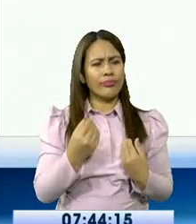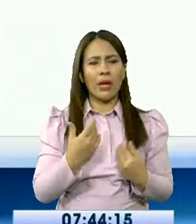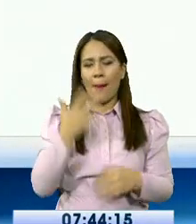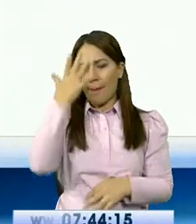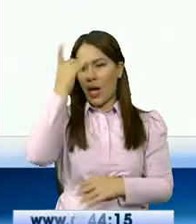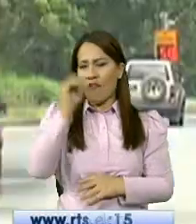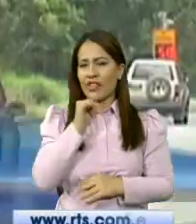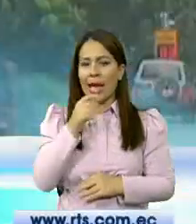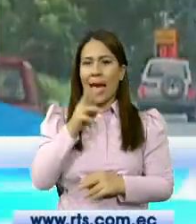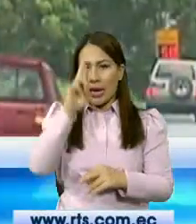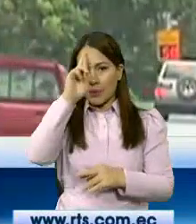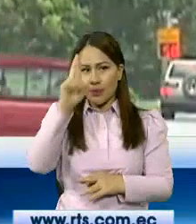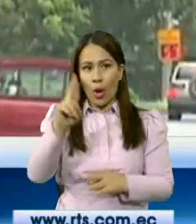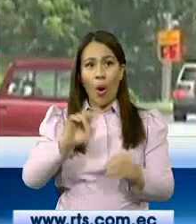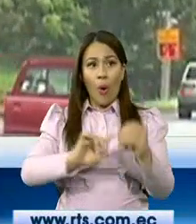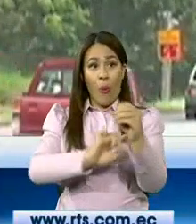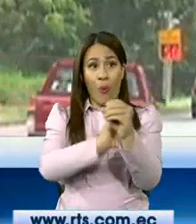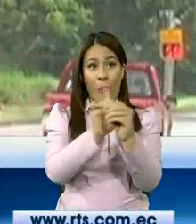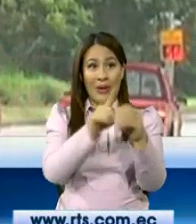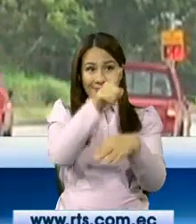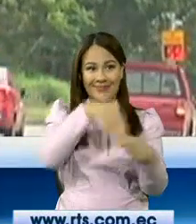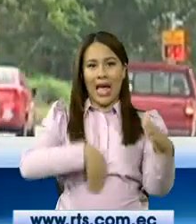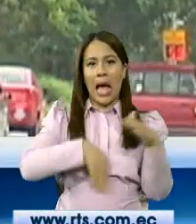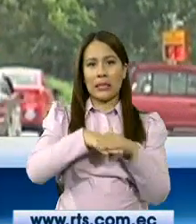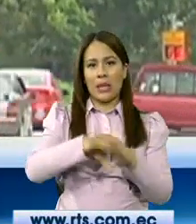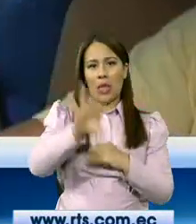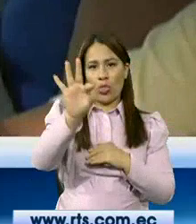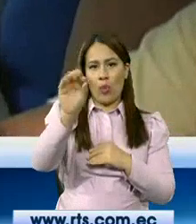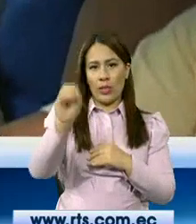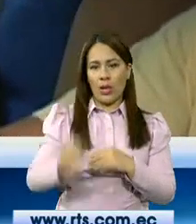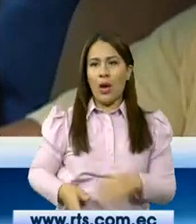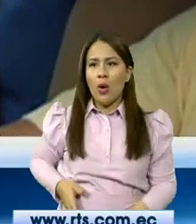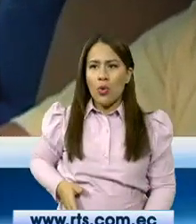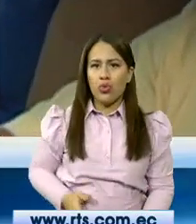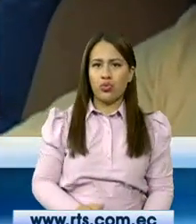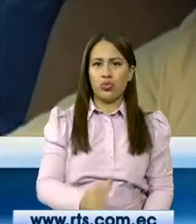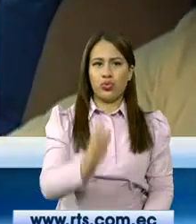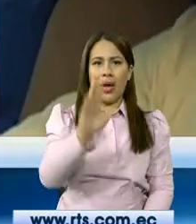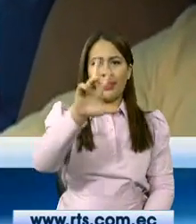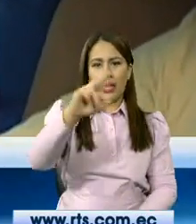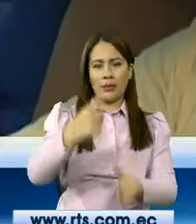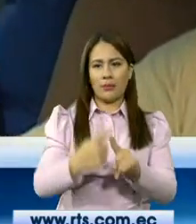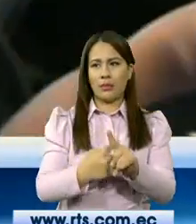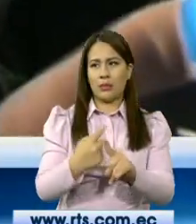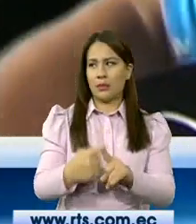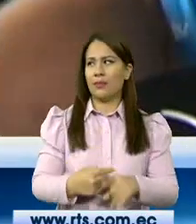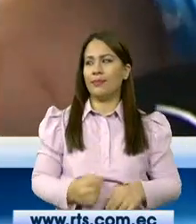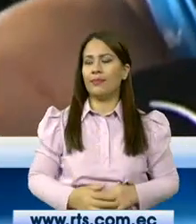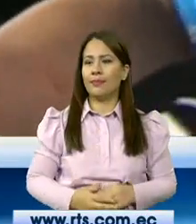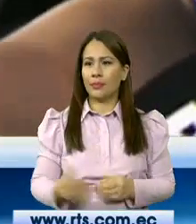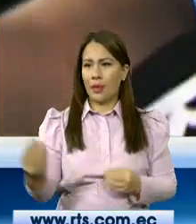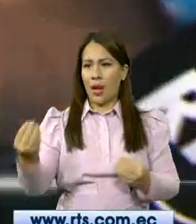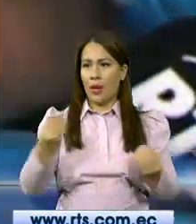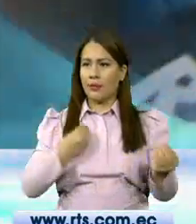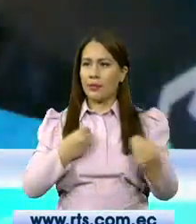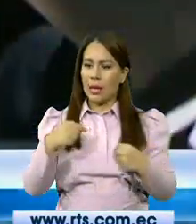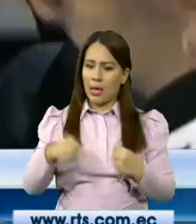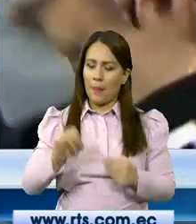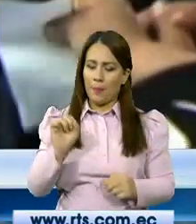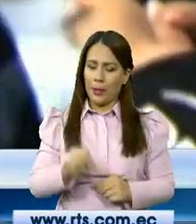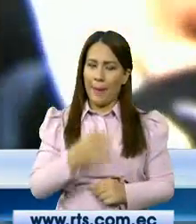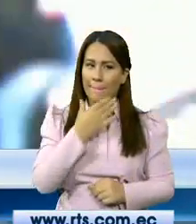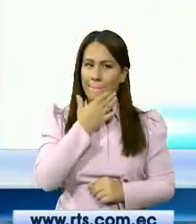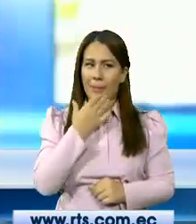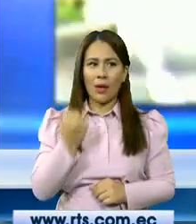los conductores, se han visto cambios en estos 3 meses. Bueno, ha disminuido bastante la velocidad. Está mejor porque así podemos